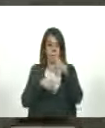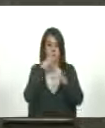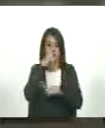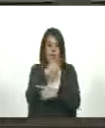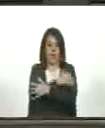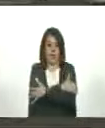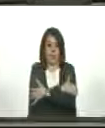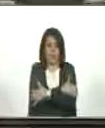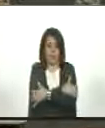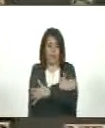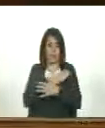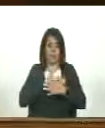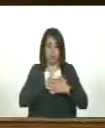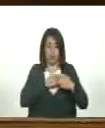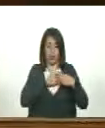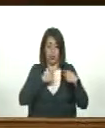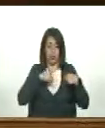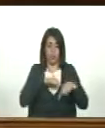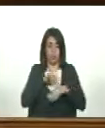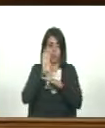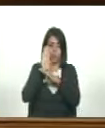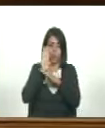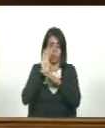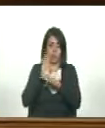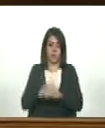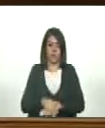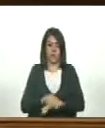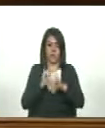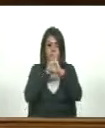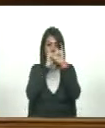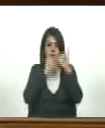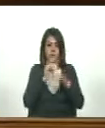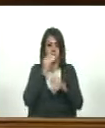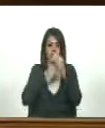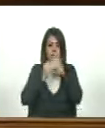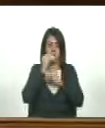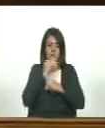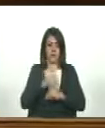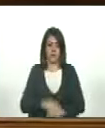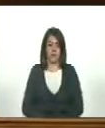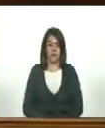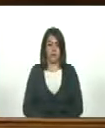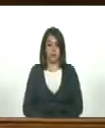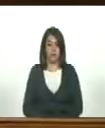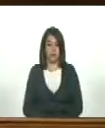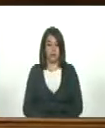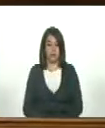gran abrazo desde mi corazón. Se me cuidan. Feliz almuerzo.